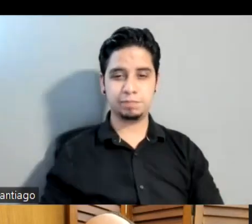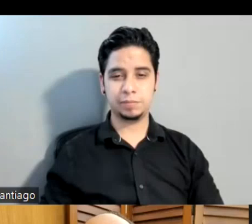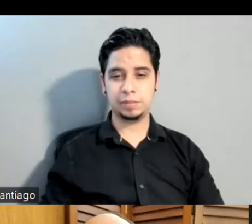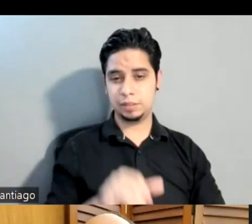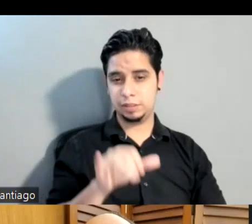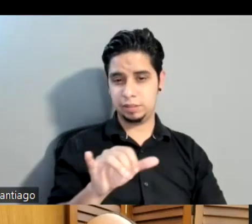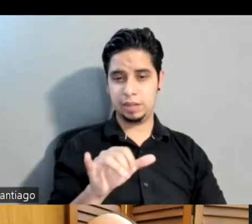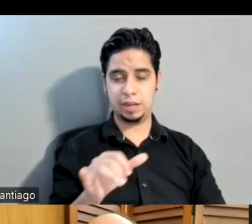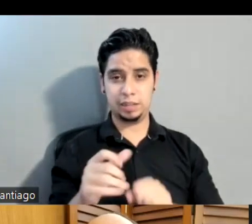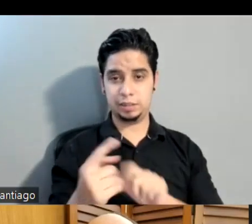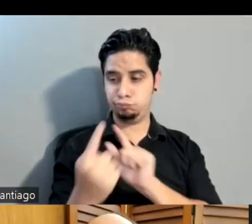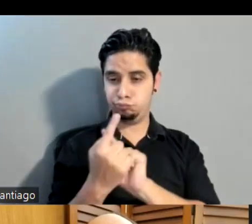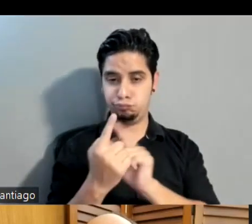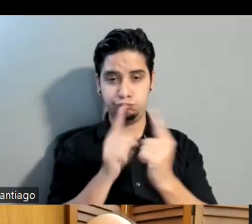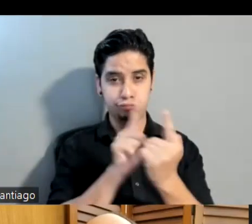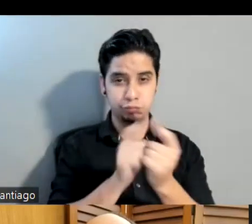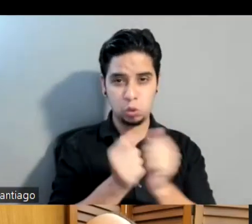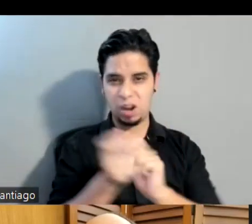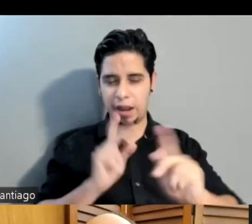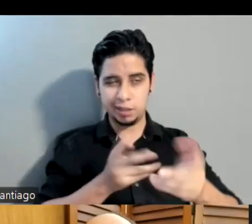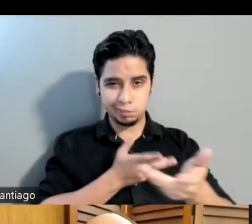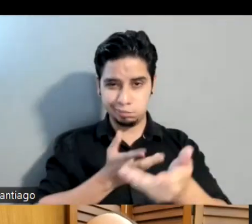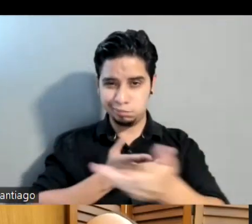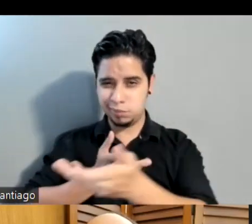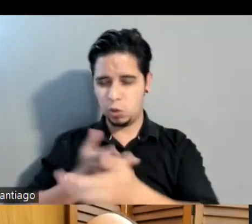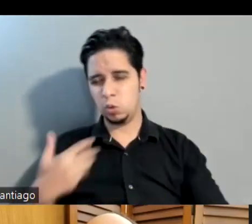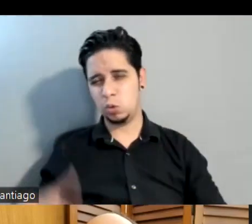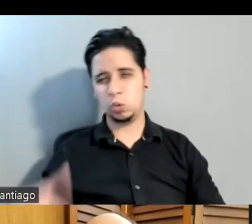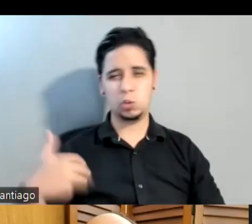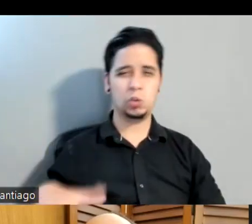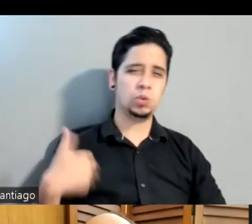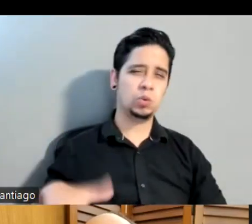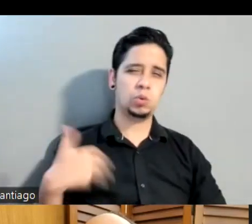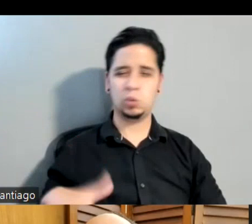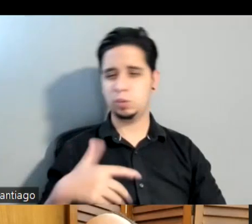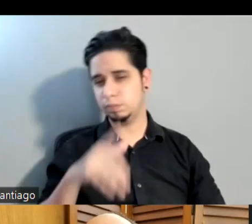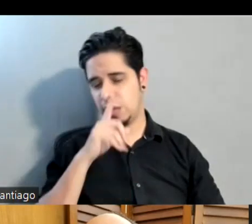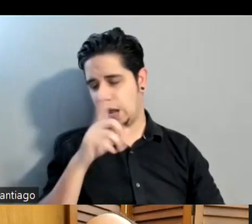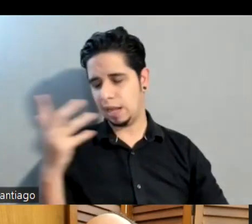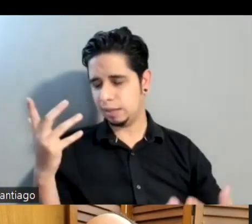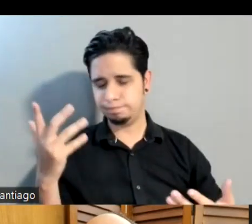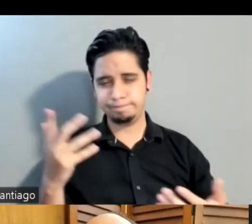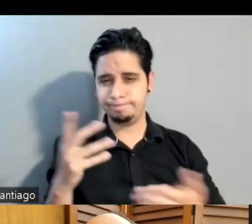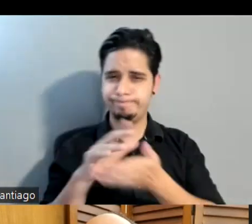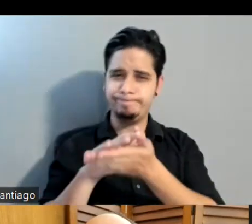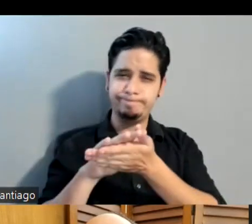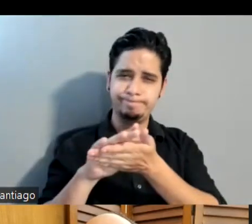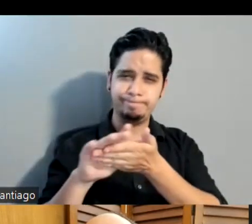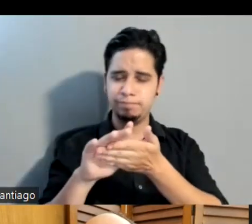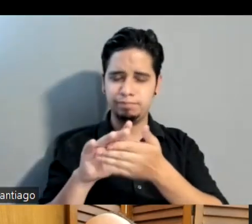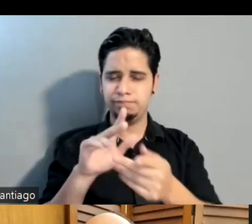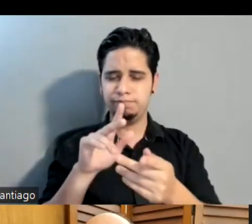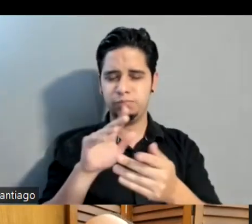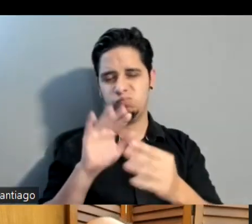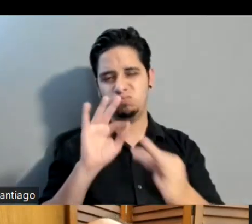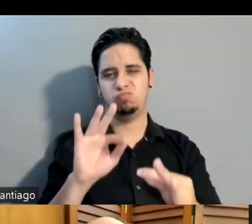Y ese contacto con la gente y esa cosa está súper, súper, súper nítido.